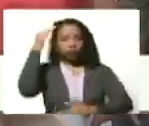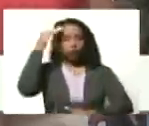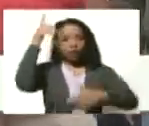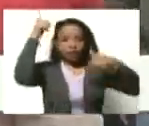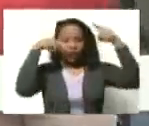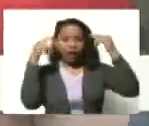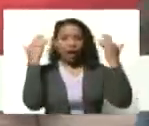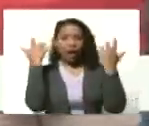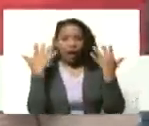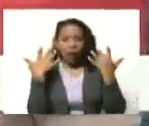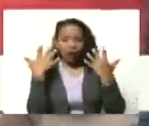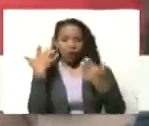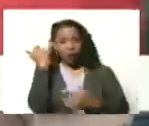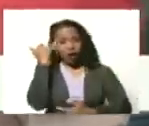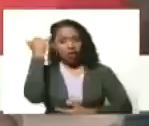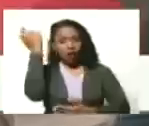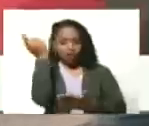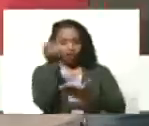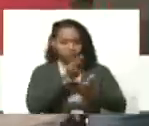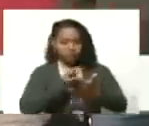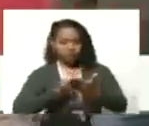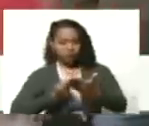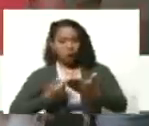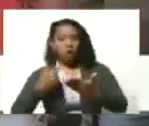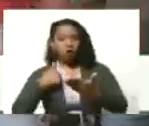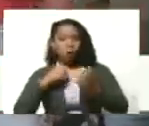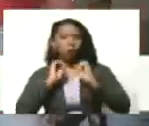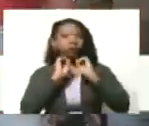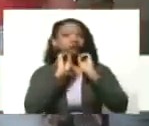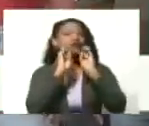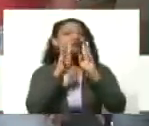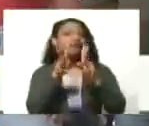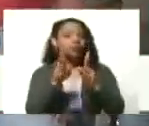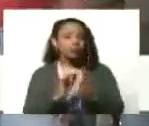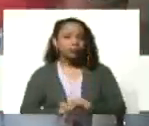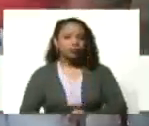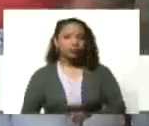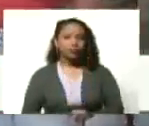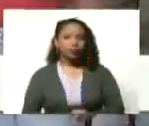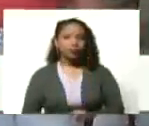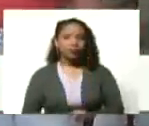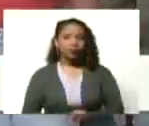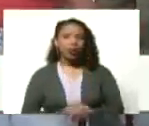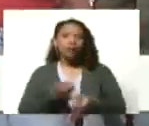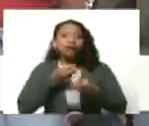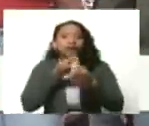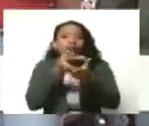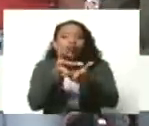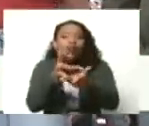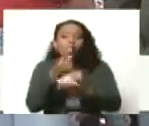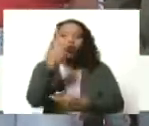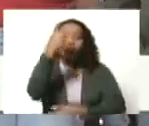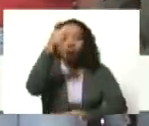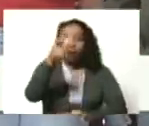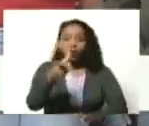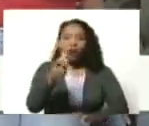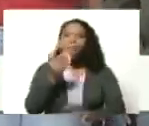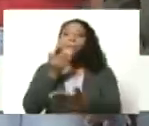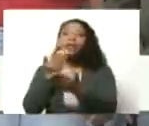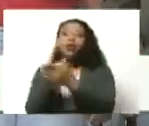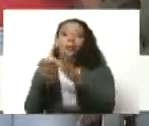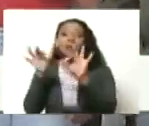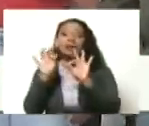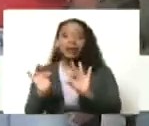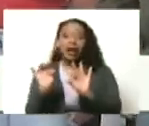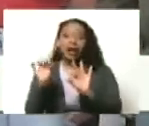Chávez de su puño y letra. Yo les voy a contar. Le pidieron, alguien le pidió a unos especialistas, estos